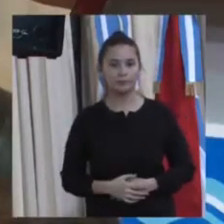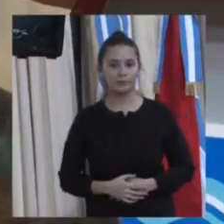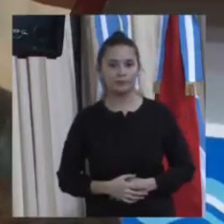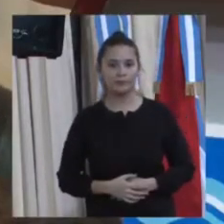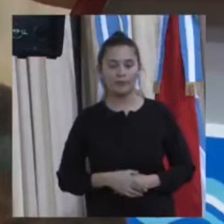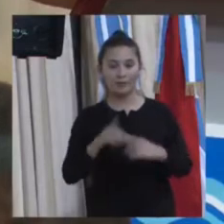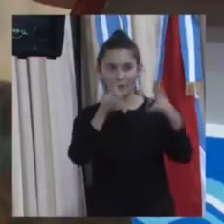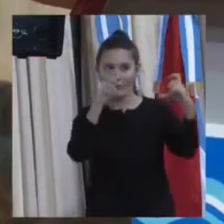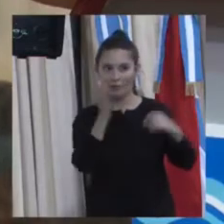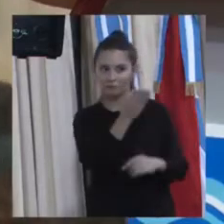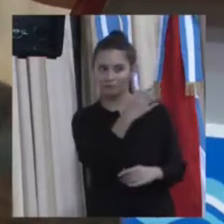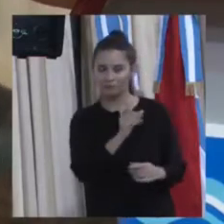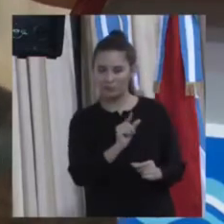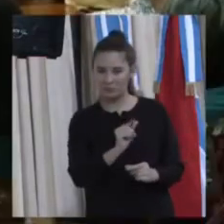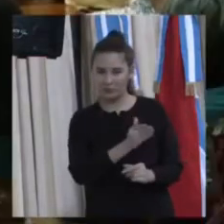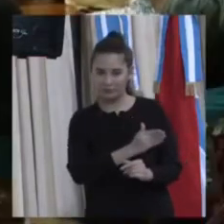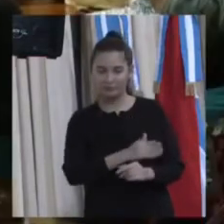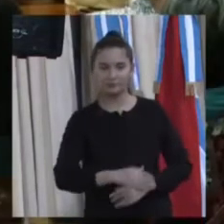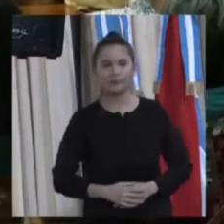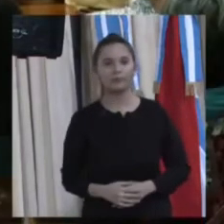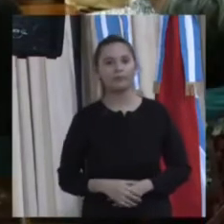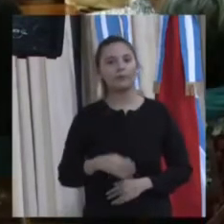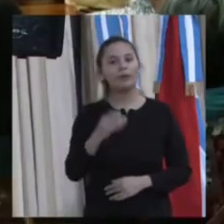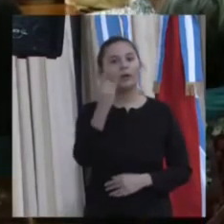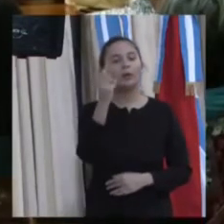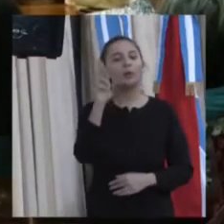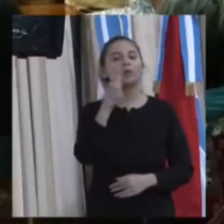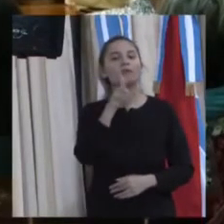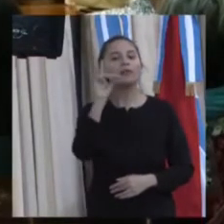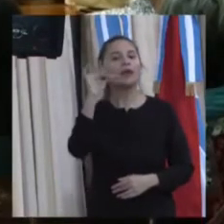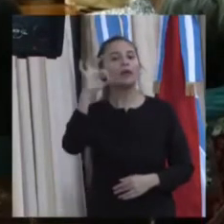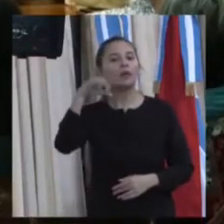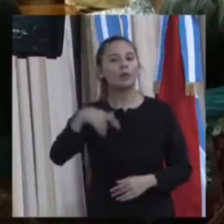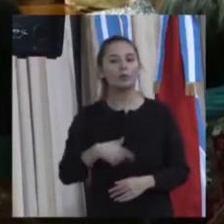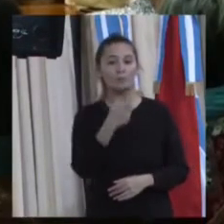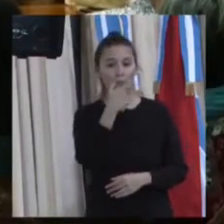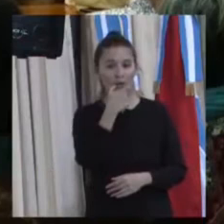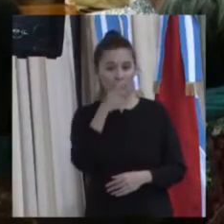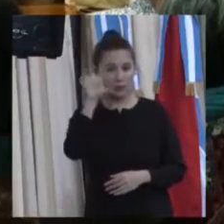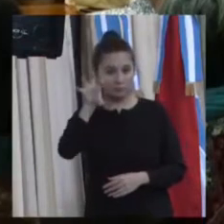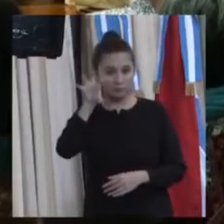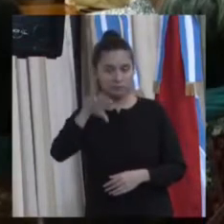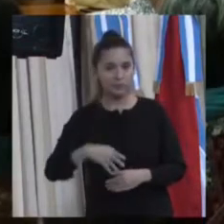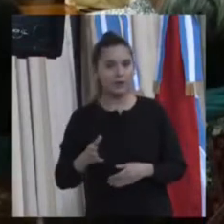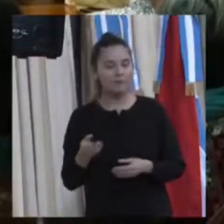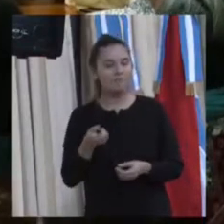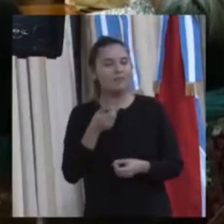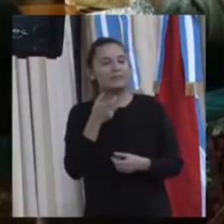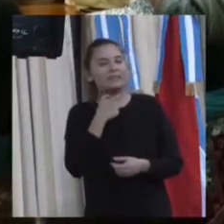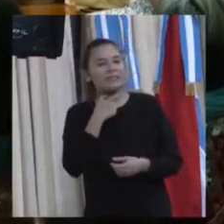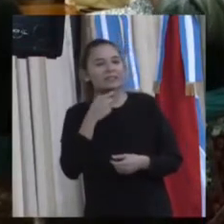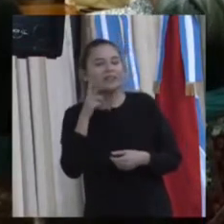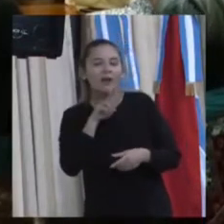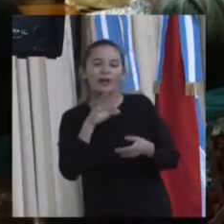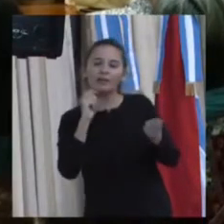en alguna foto recién, y desde allí Mariano Hurtado de Mendoza, uno de sus dirigentes, invitaba a ver al reformismo como una